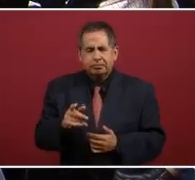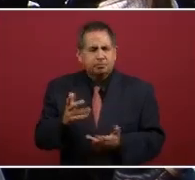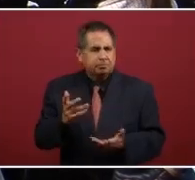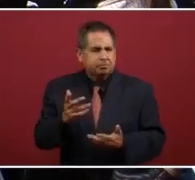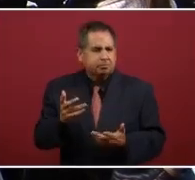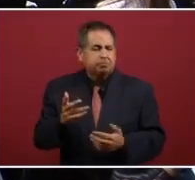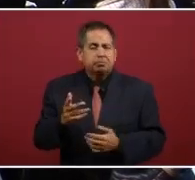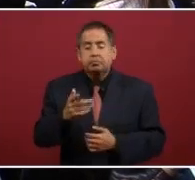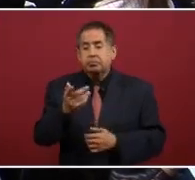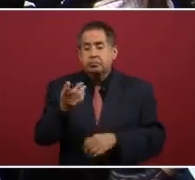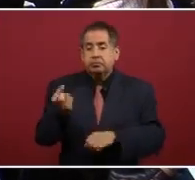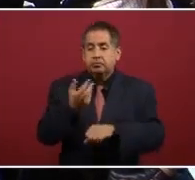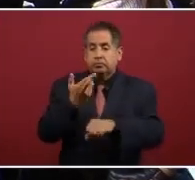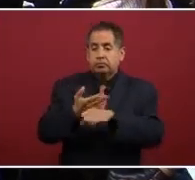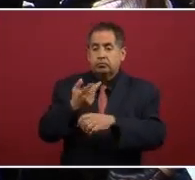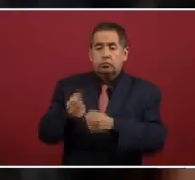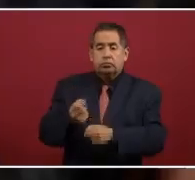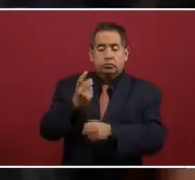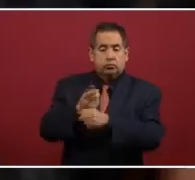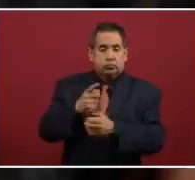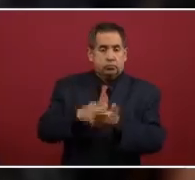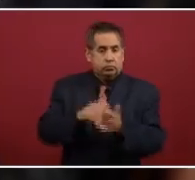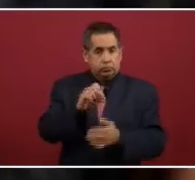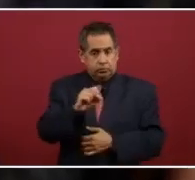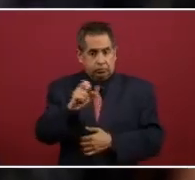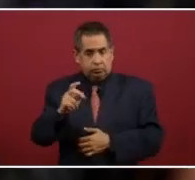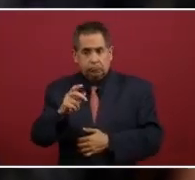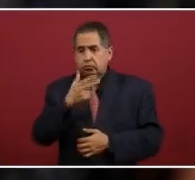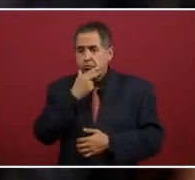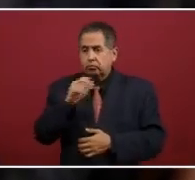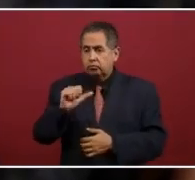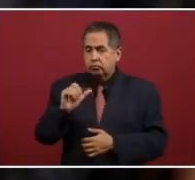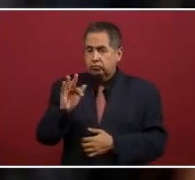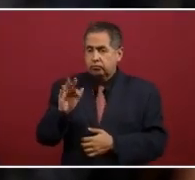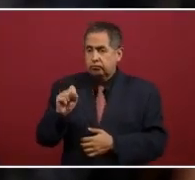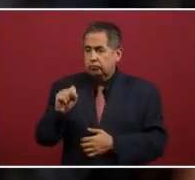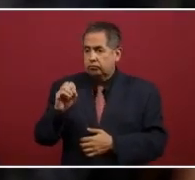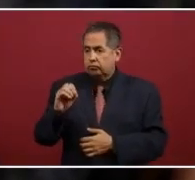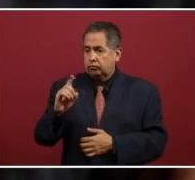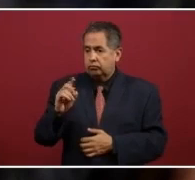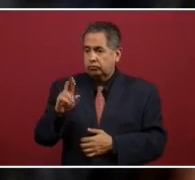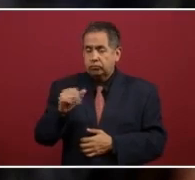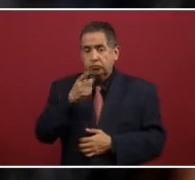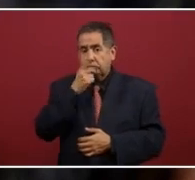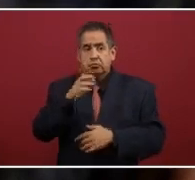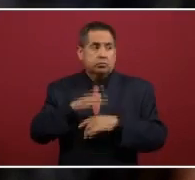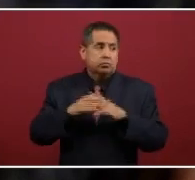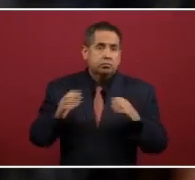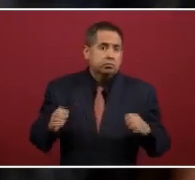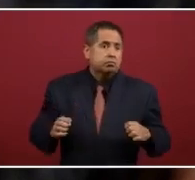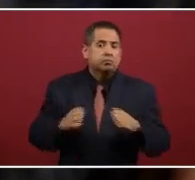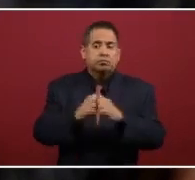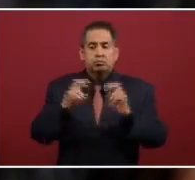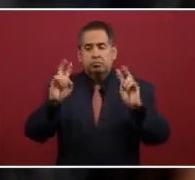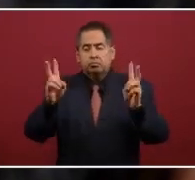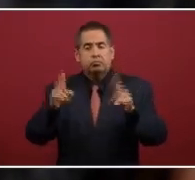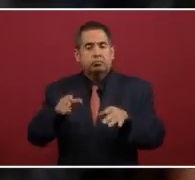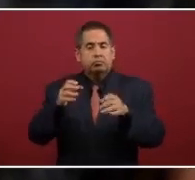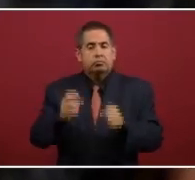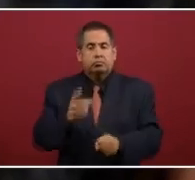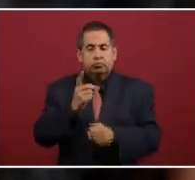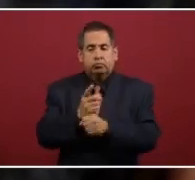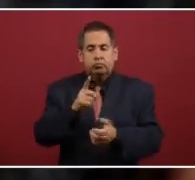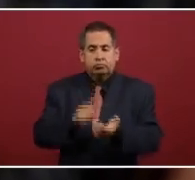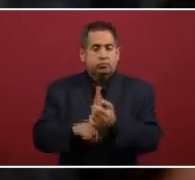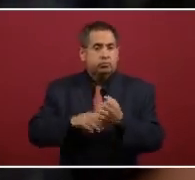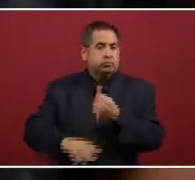el secretario de Seguridad Pública, Alfonso Durazo, declaró emergencia en el tema de seguridad aquí